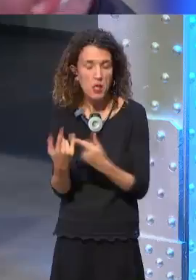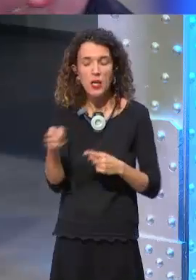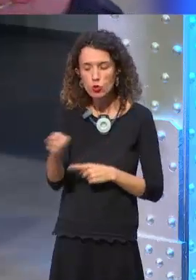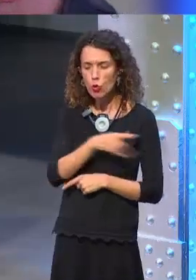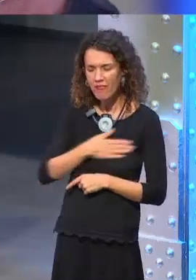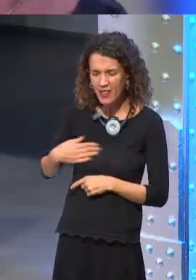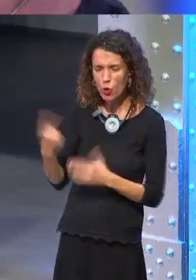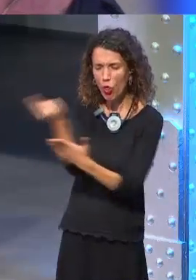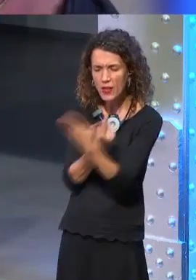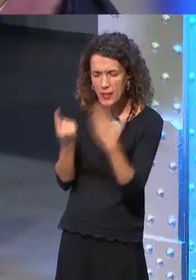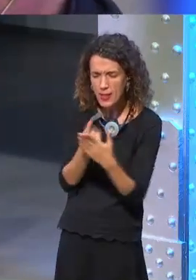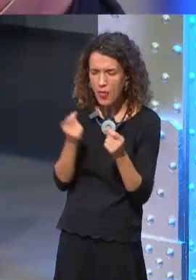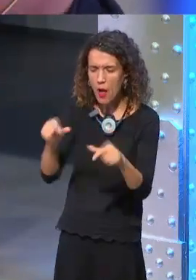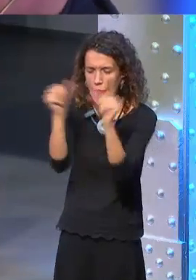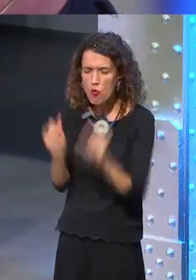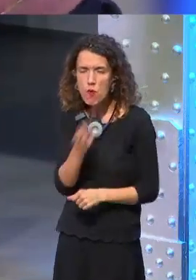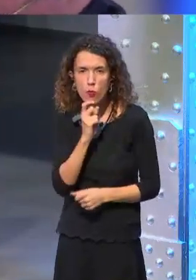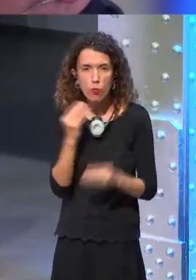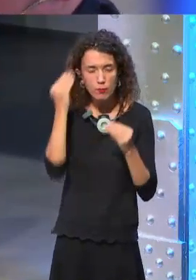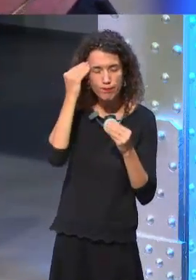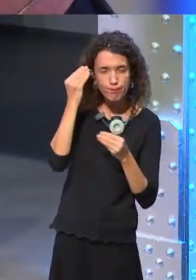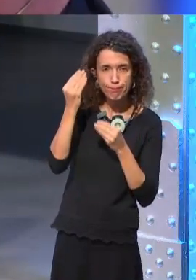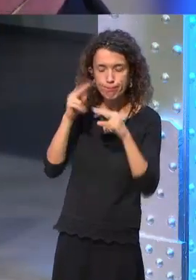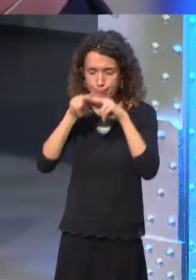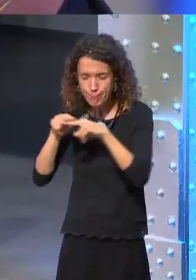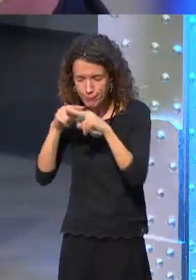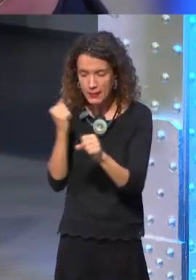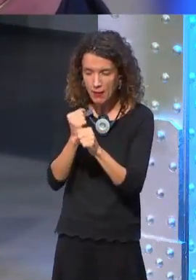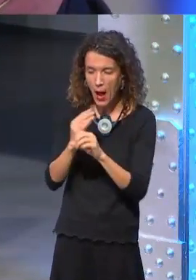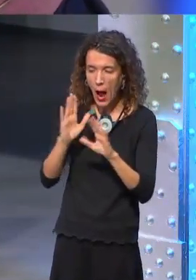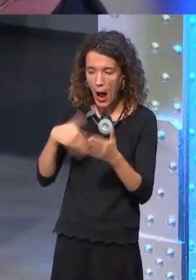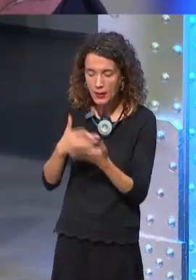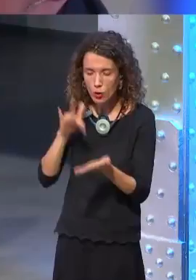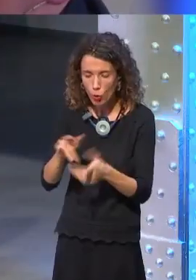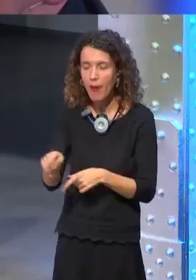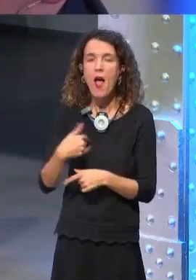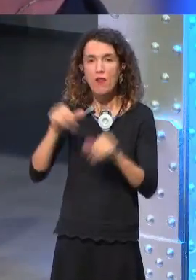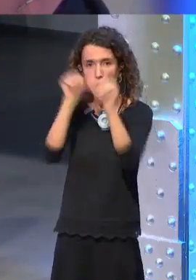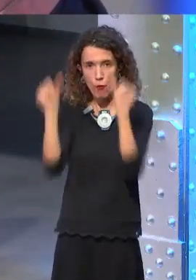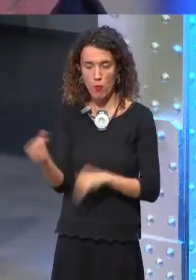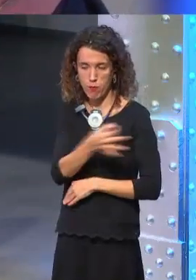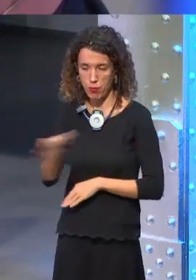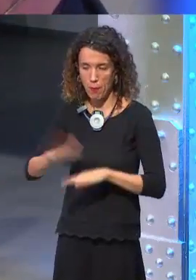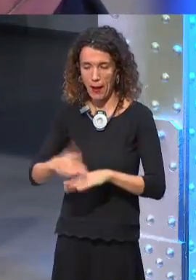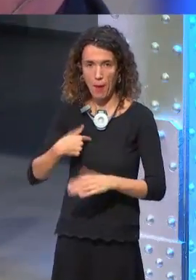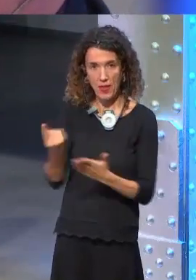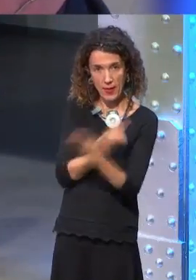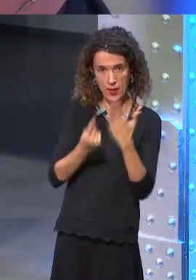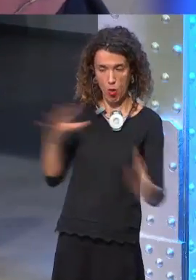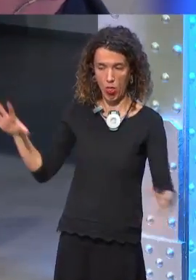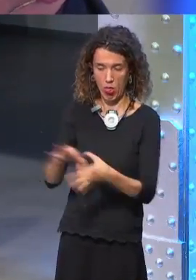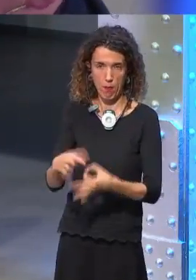esto? Y empiezas a trabajarlo hasta que ves que eso funciona de una manera que tiene sentido para tu diseño.